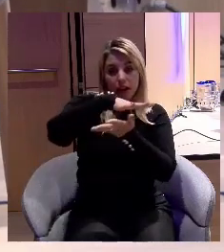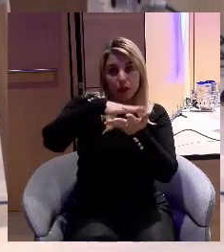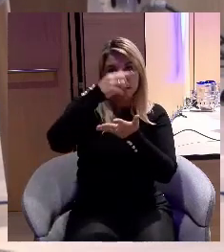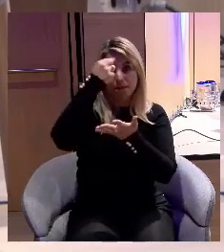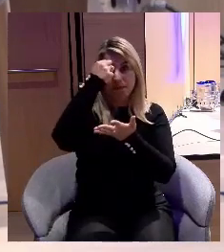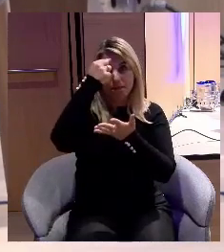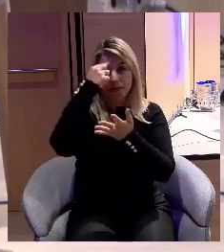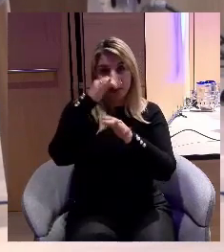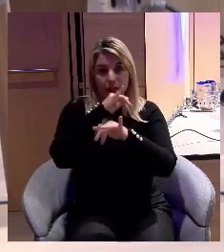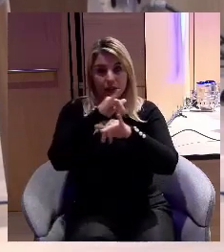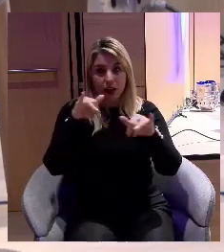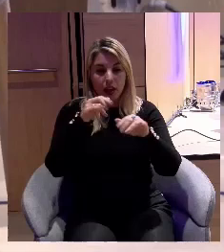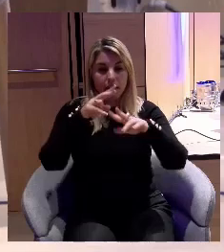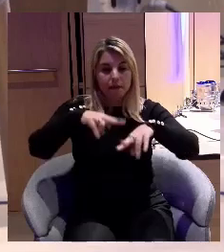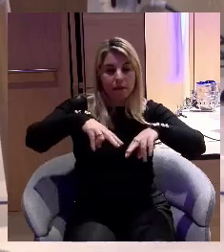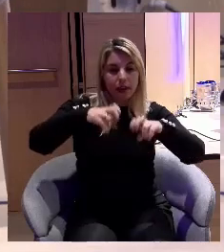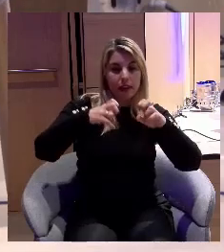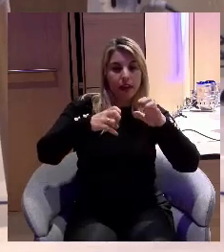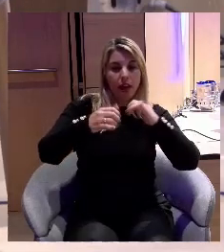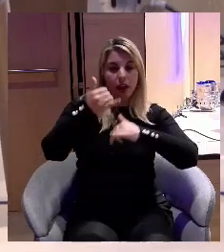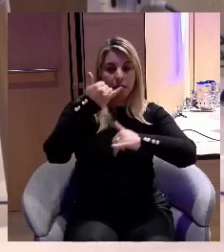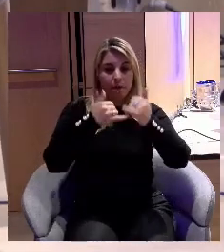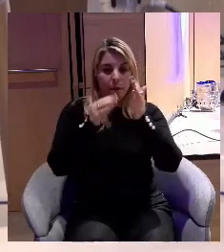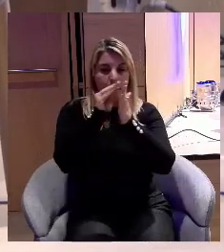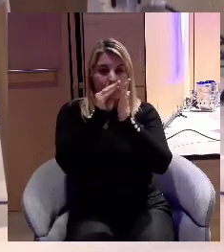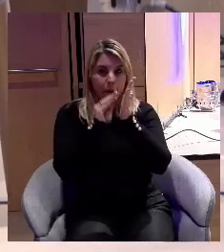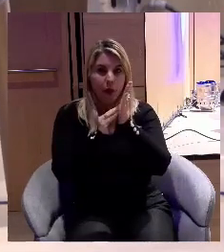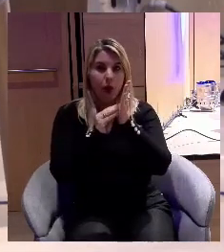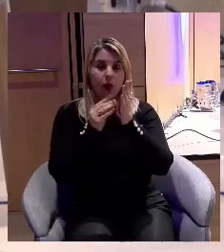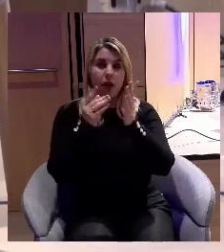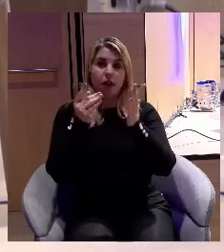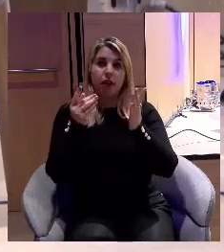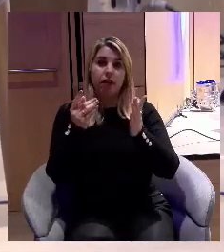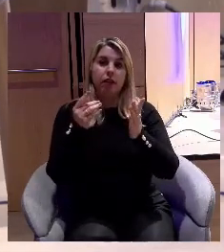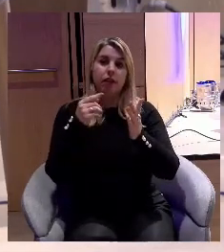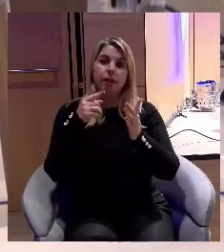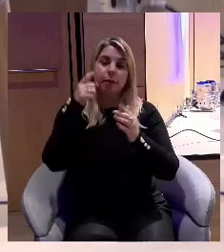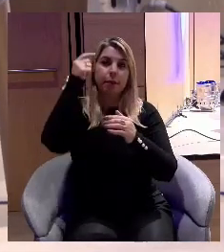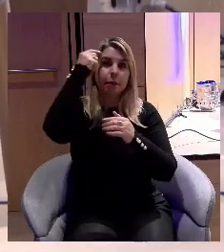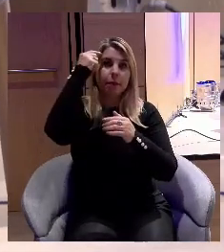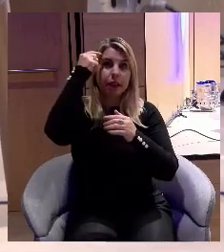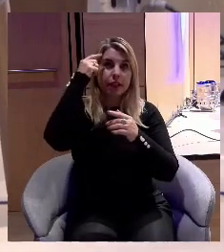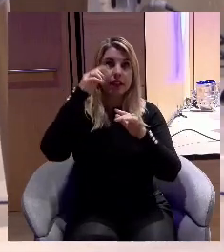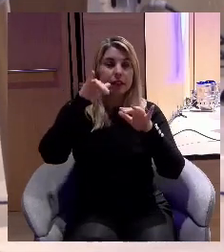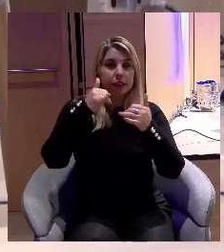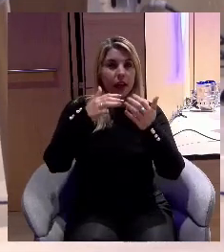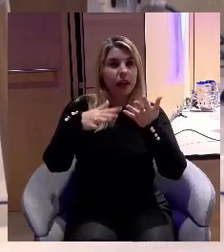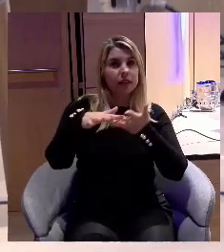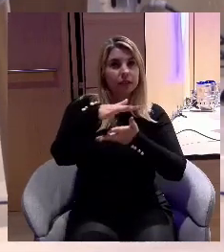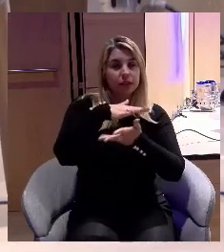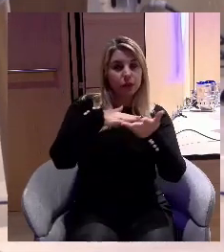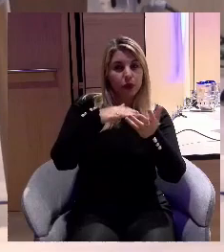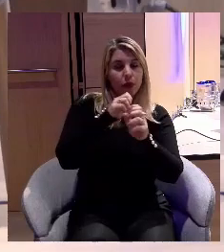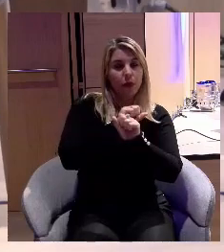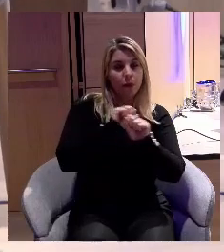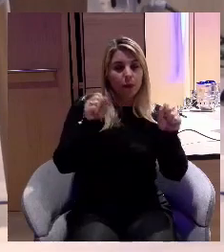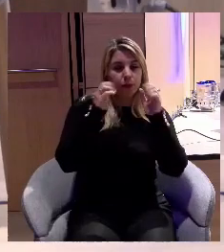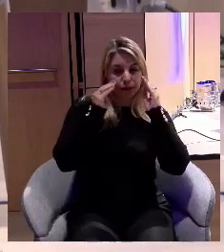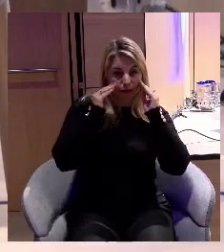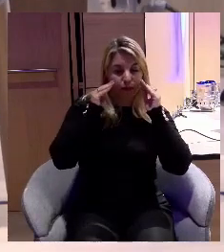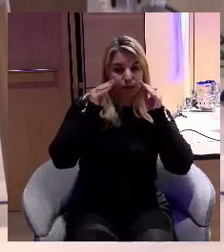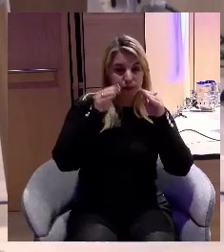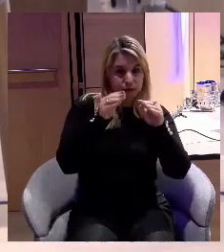idea de estandarizar los datos y creemos que están dadas las condiciones para empujar un proyecto